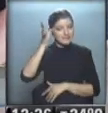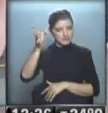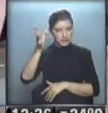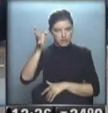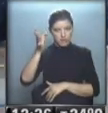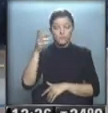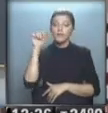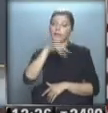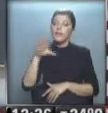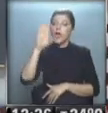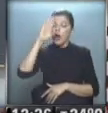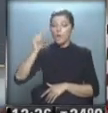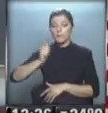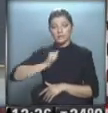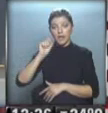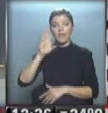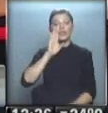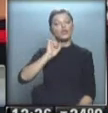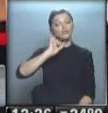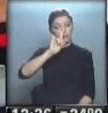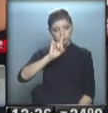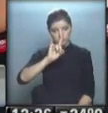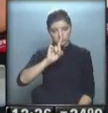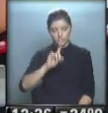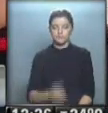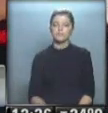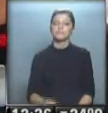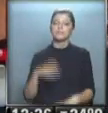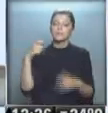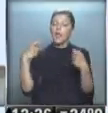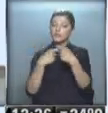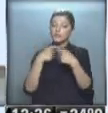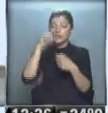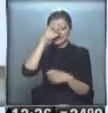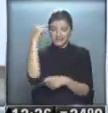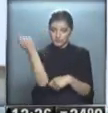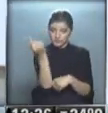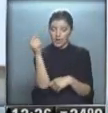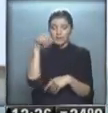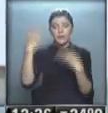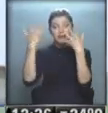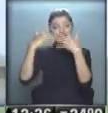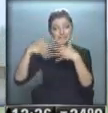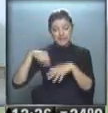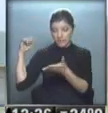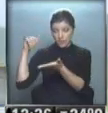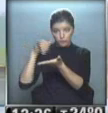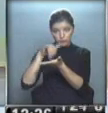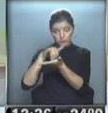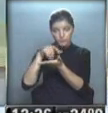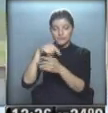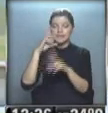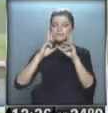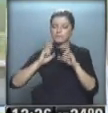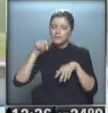del complejo militar industrial estadounidense. La Asociación Internacional para Sistemas de Vehículos No Tripulados